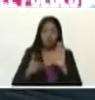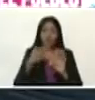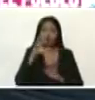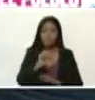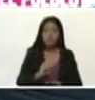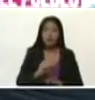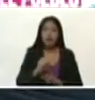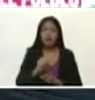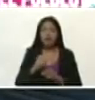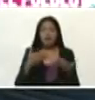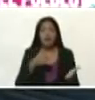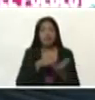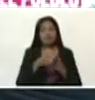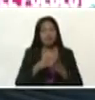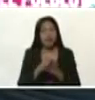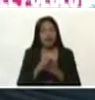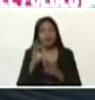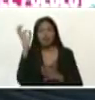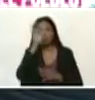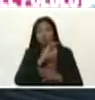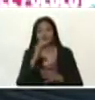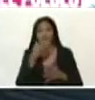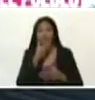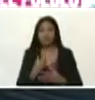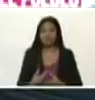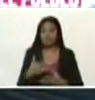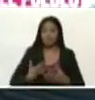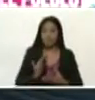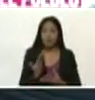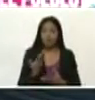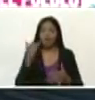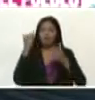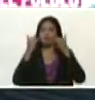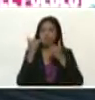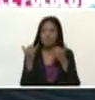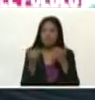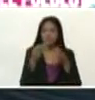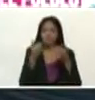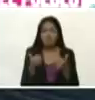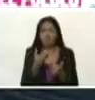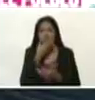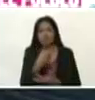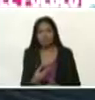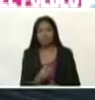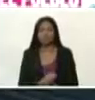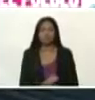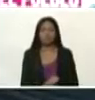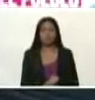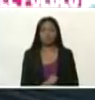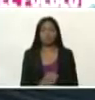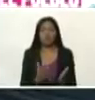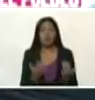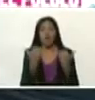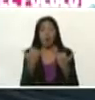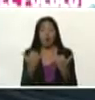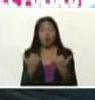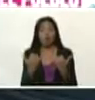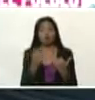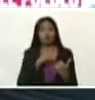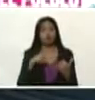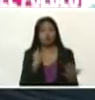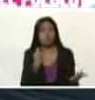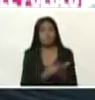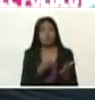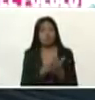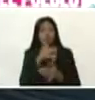Garantizar los perniles para el futuro también, para las festividades. Ahora, lo que hemos